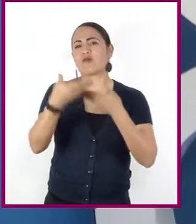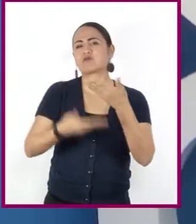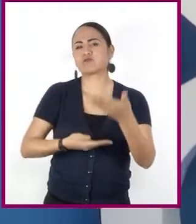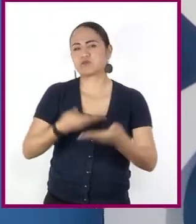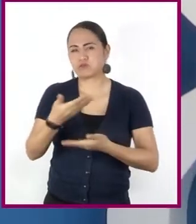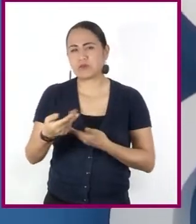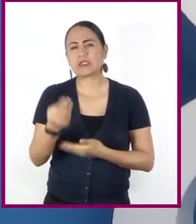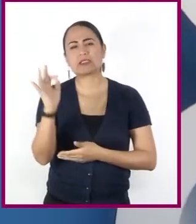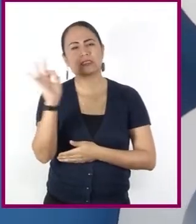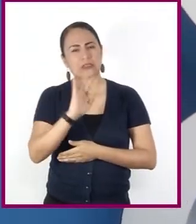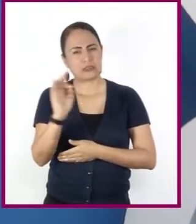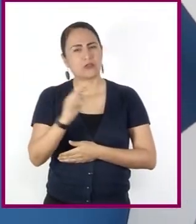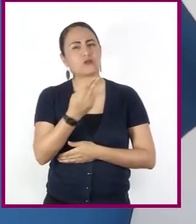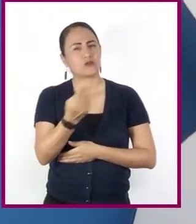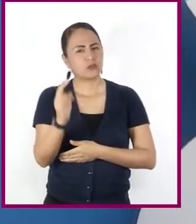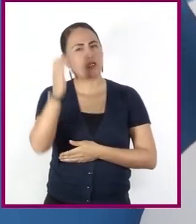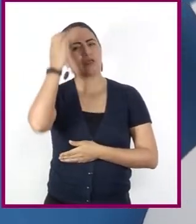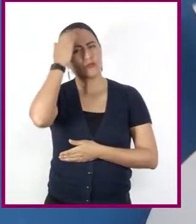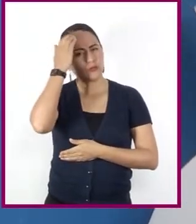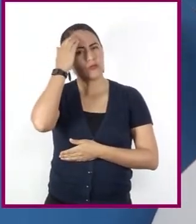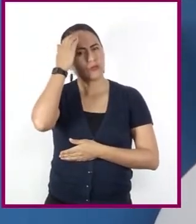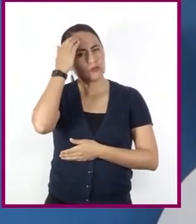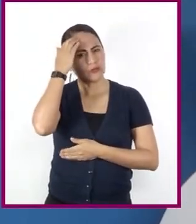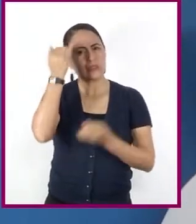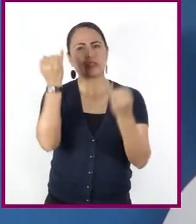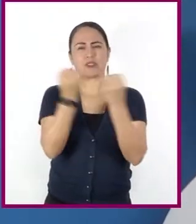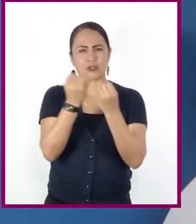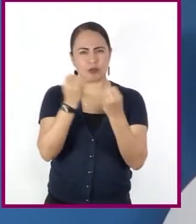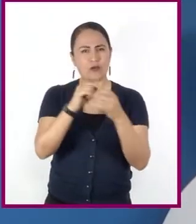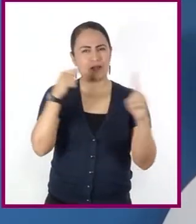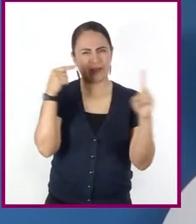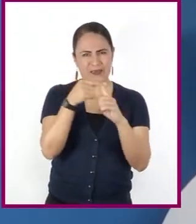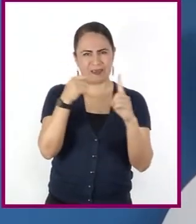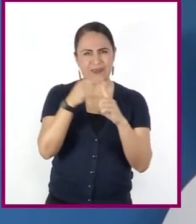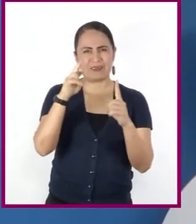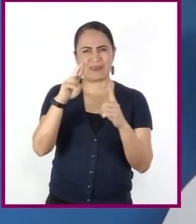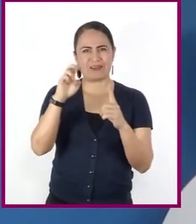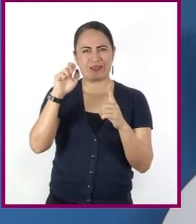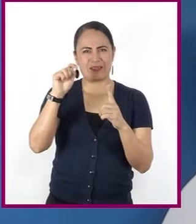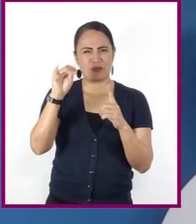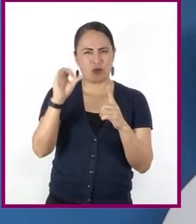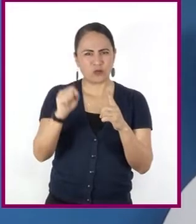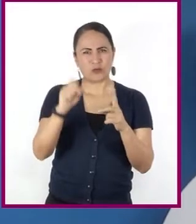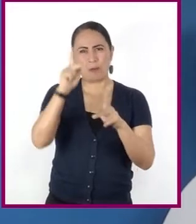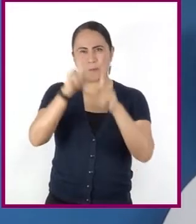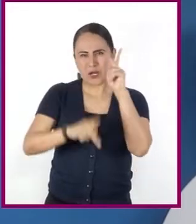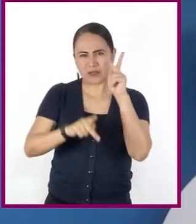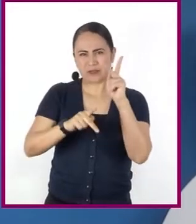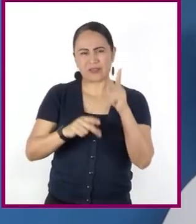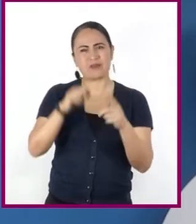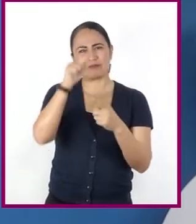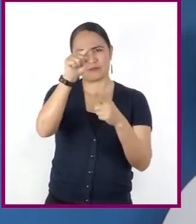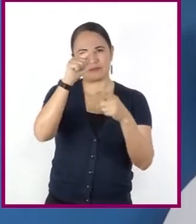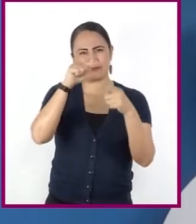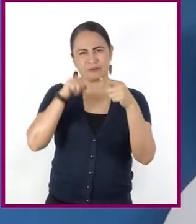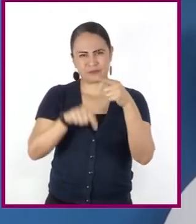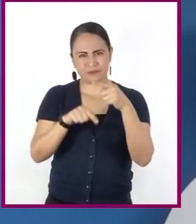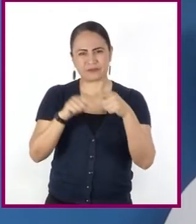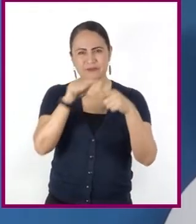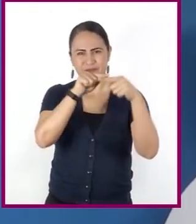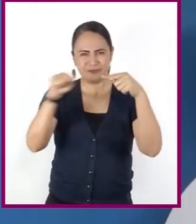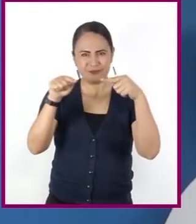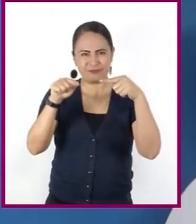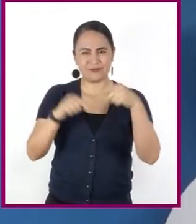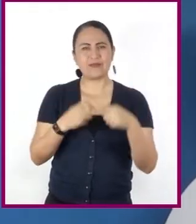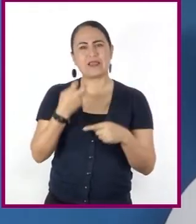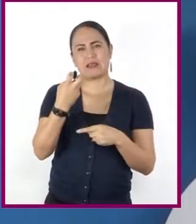que podemos ocupar para resolver este tipo de retos con fracciones es convertir la medida de los clavos de